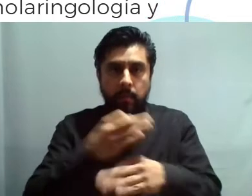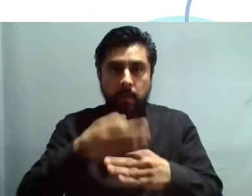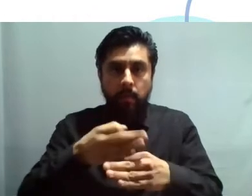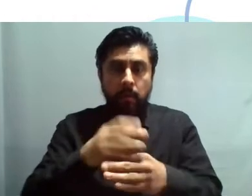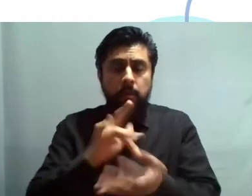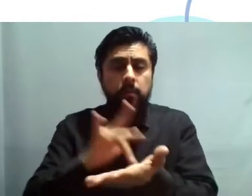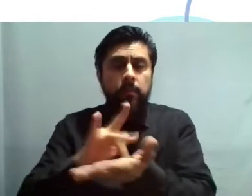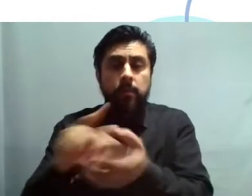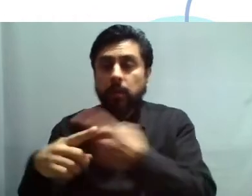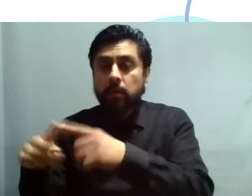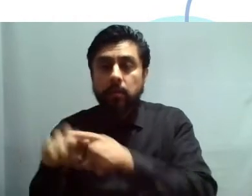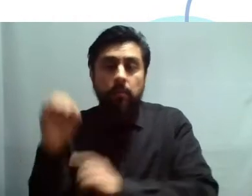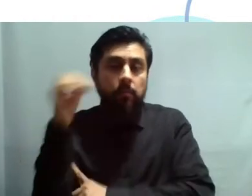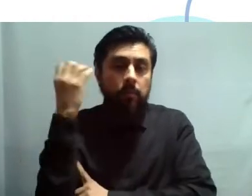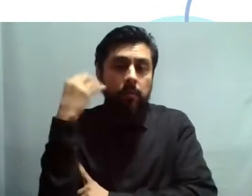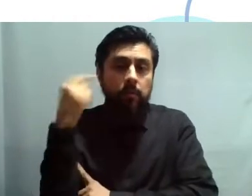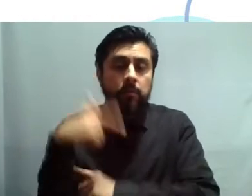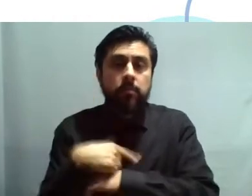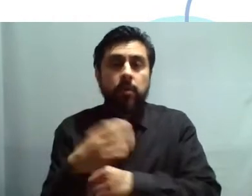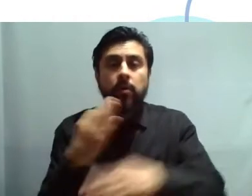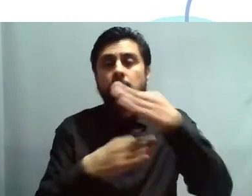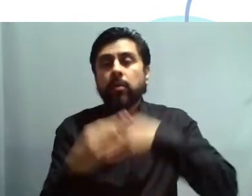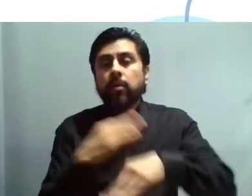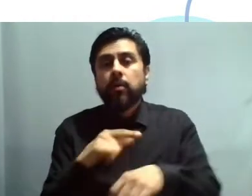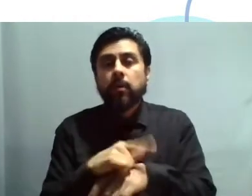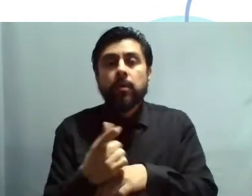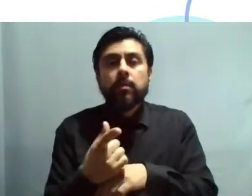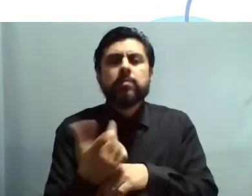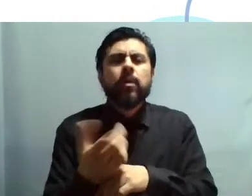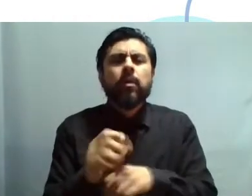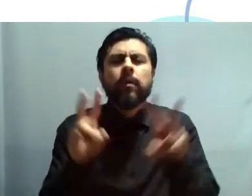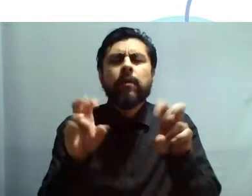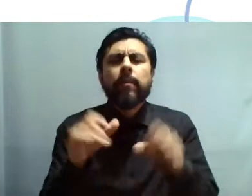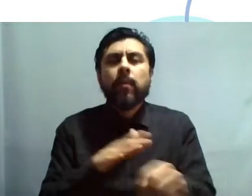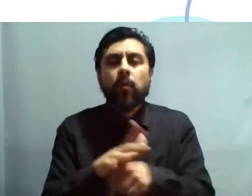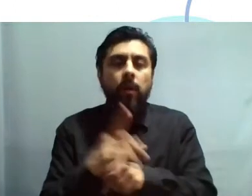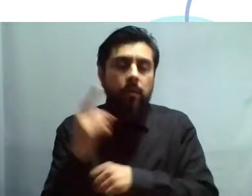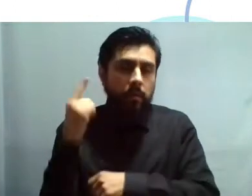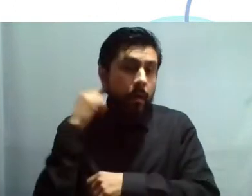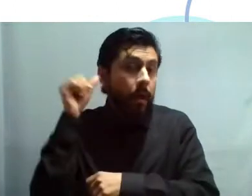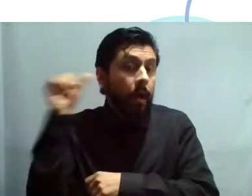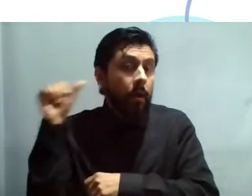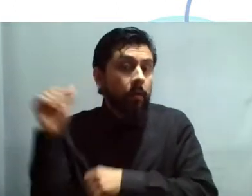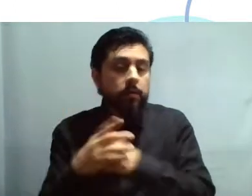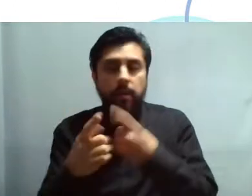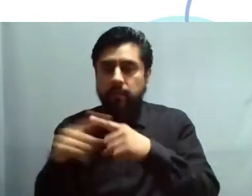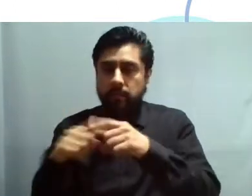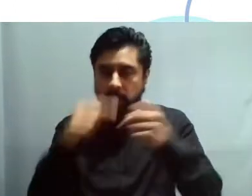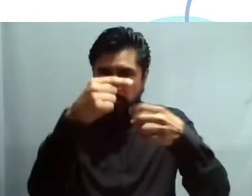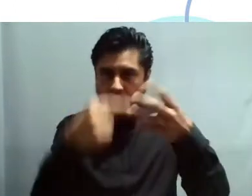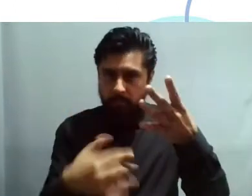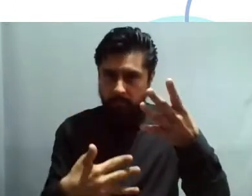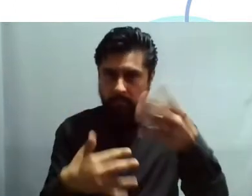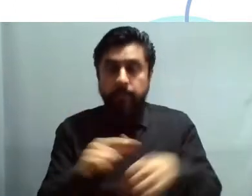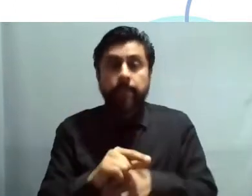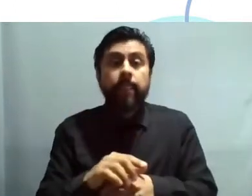una serie de pláticas, todas relacionadas a la audición y temas derivados. Entonces,